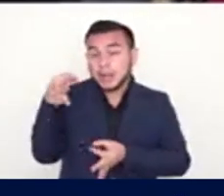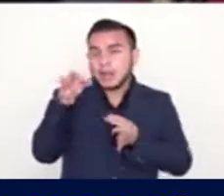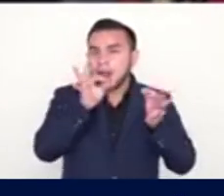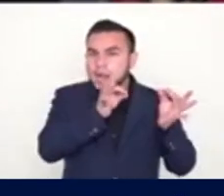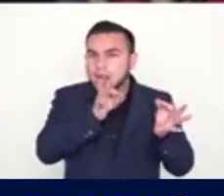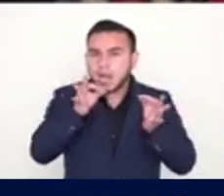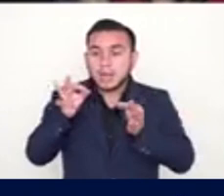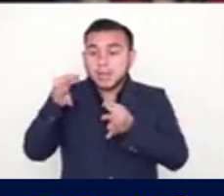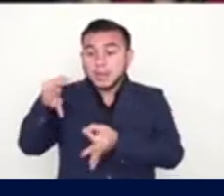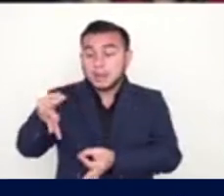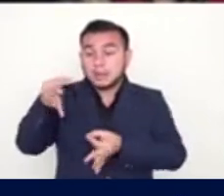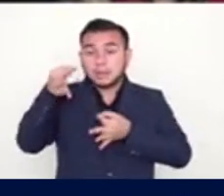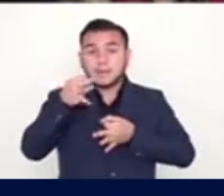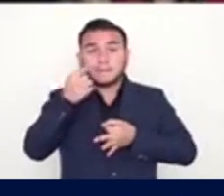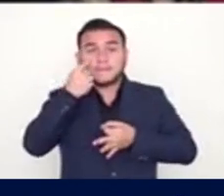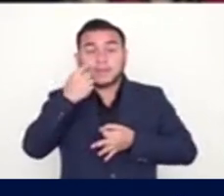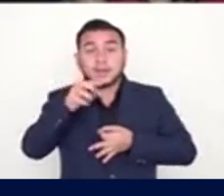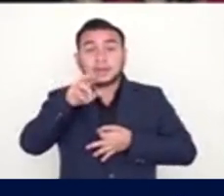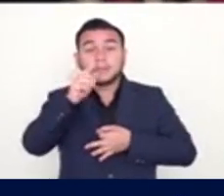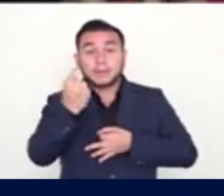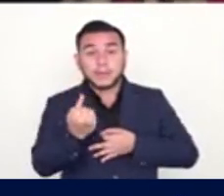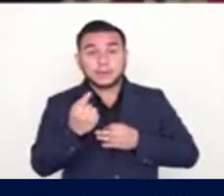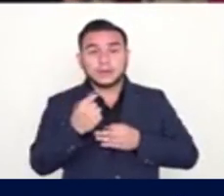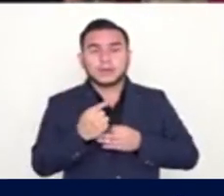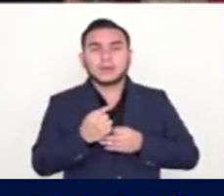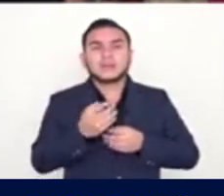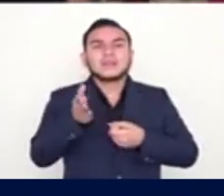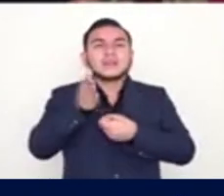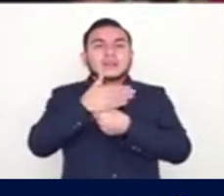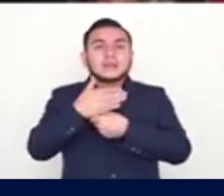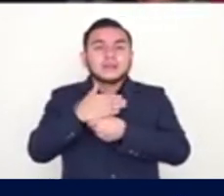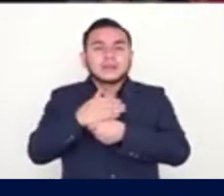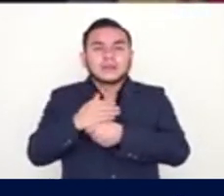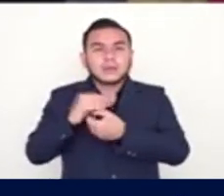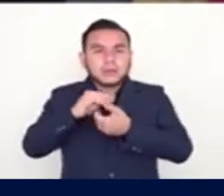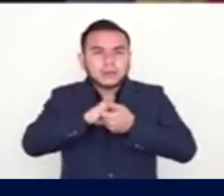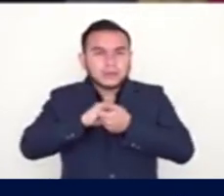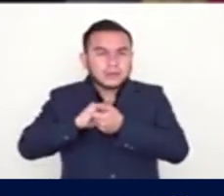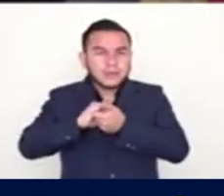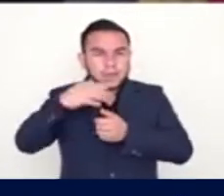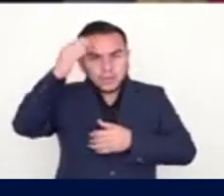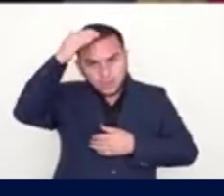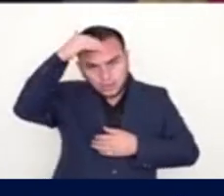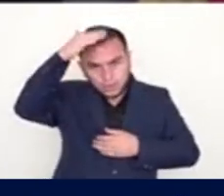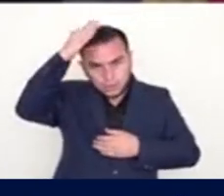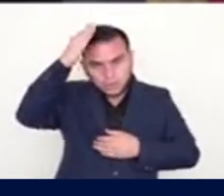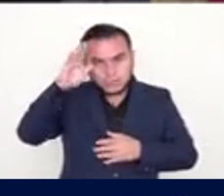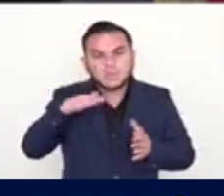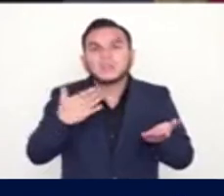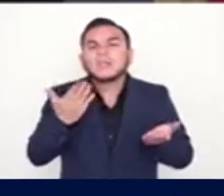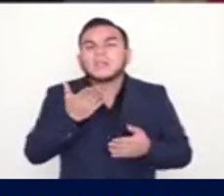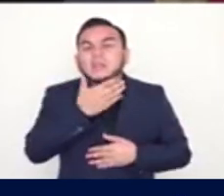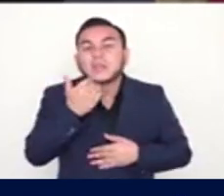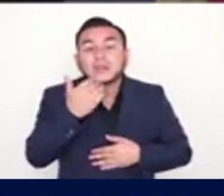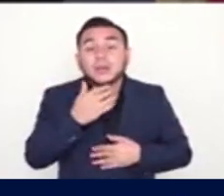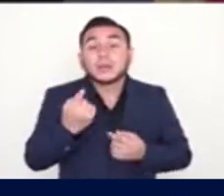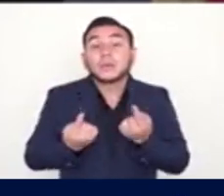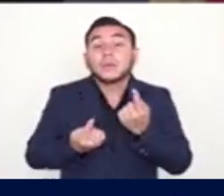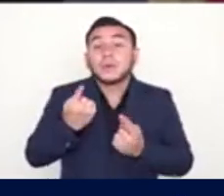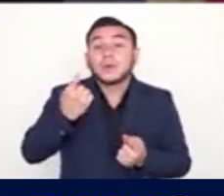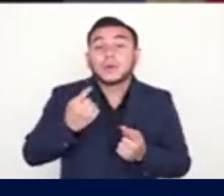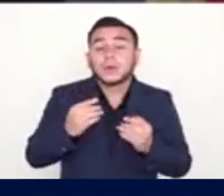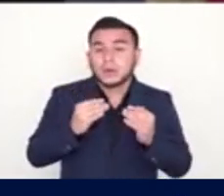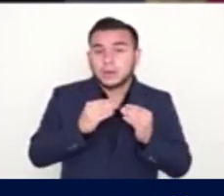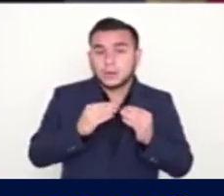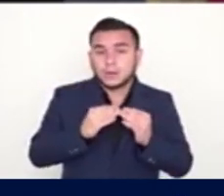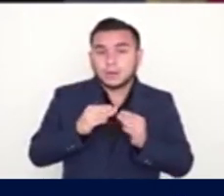los republicanos, tomando en cuenta que son del partido de su aliado, el señor Trump? Y, en segundo lugar, que también se suma